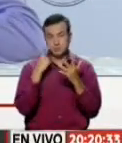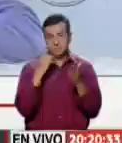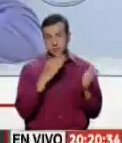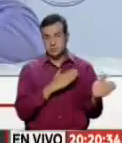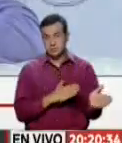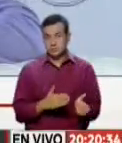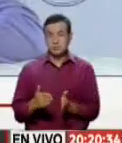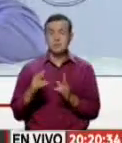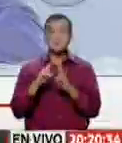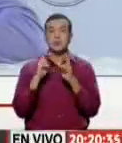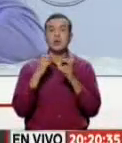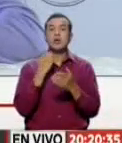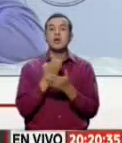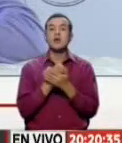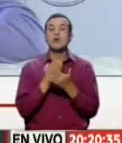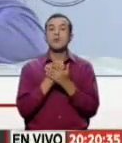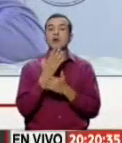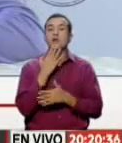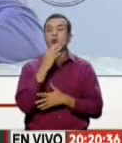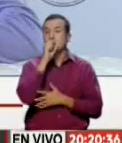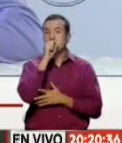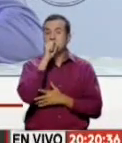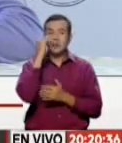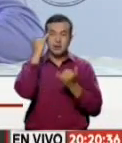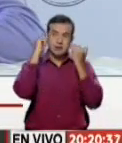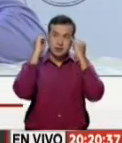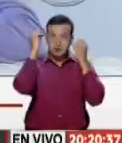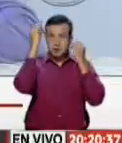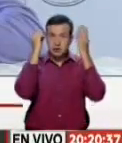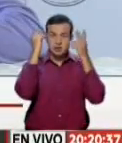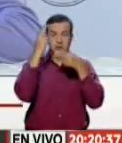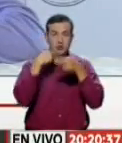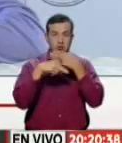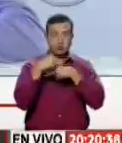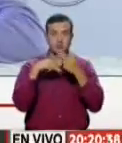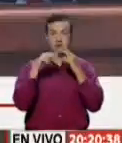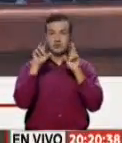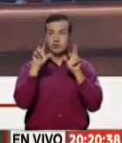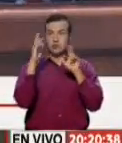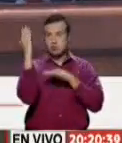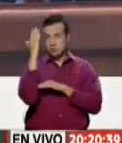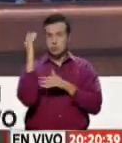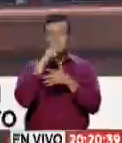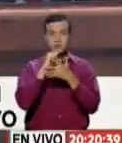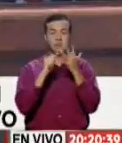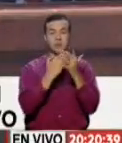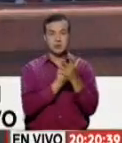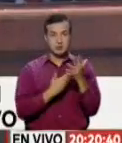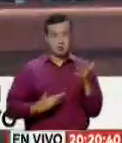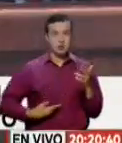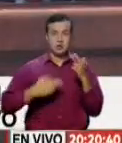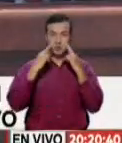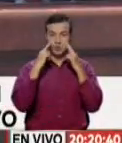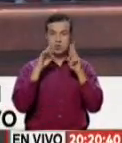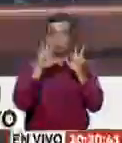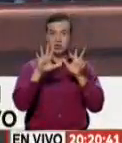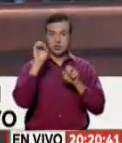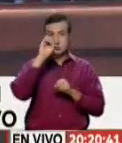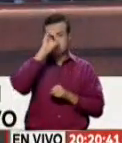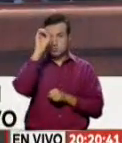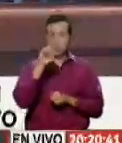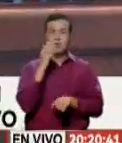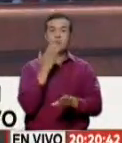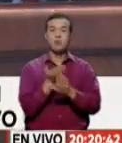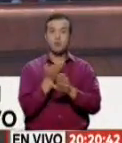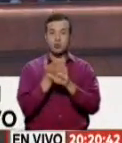se denominaría la economía naranja para la innovación e emprendimiento en el sector audiovisual. El Ejecutivo reconoció que el 80% de sus